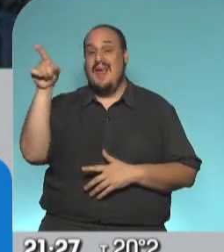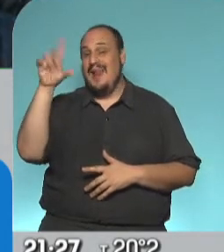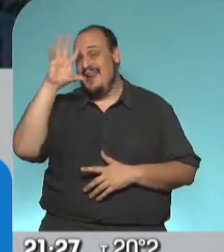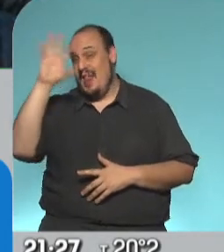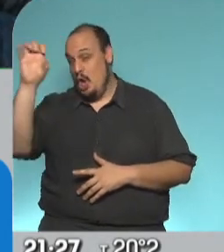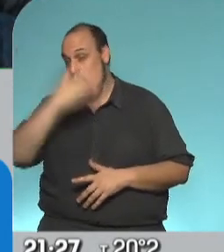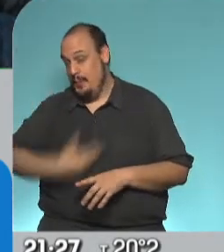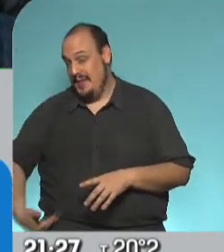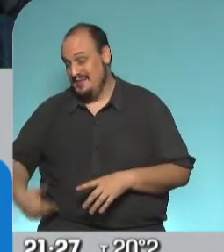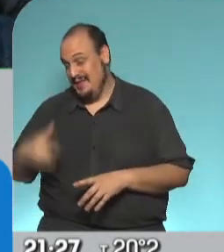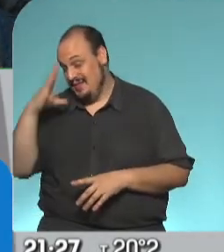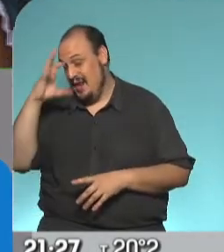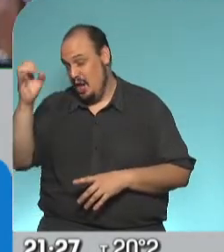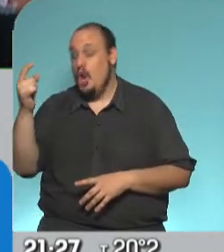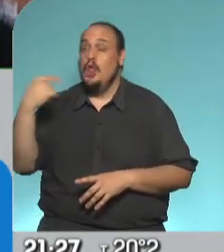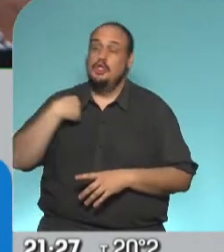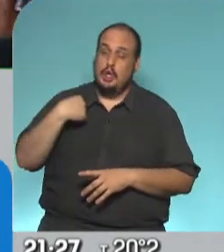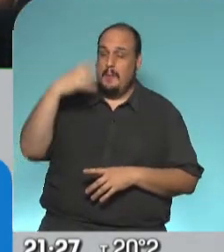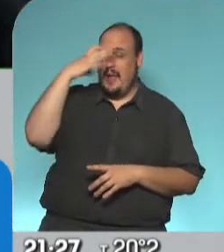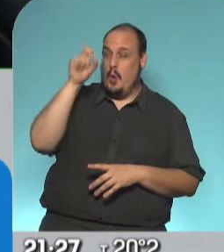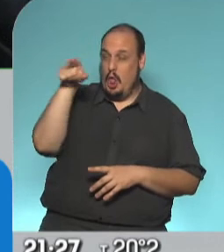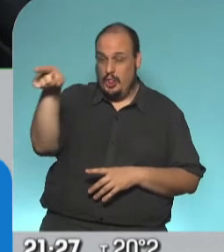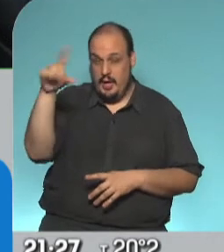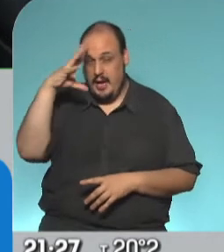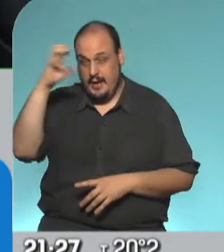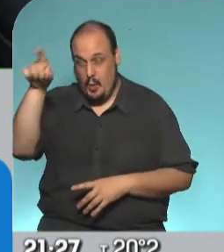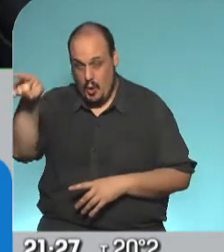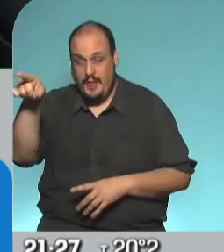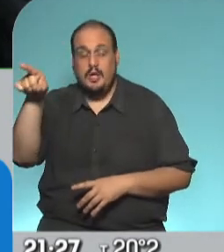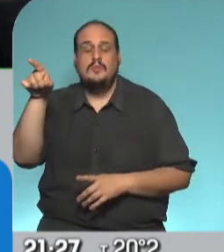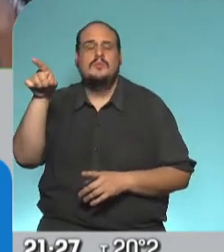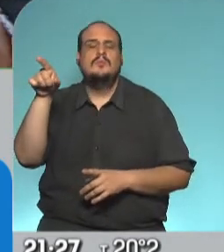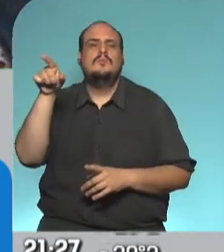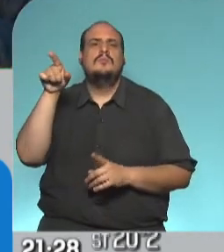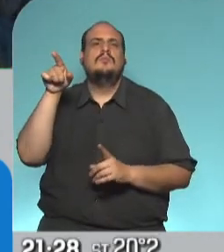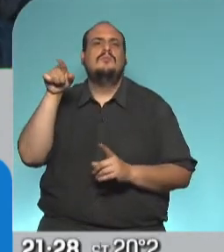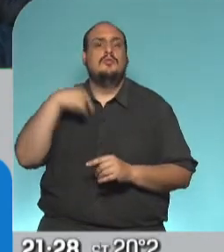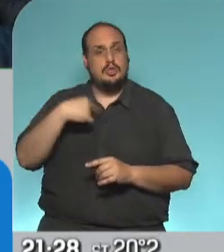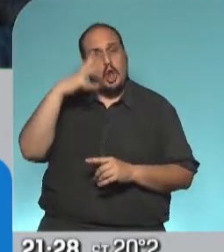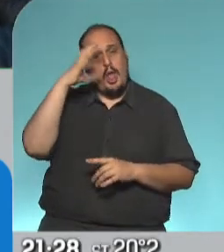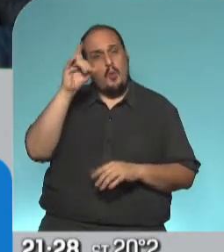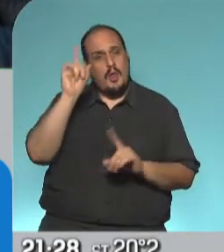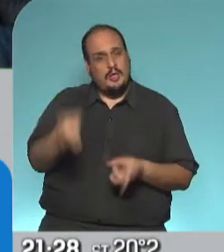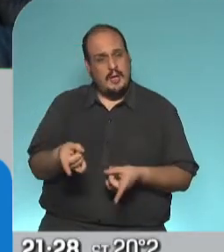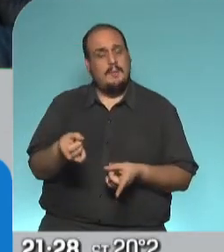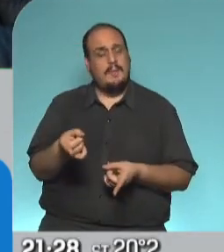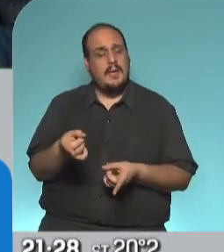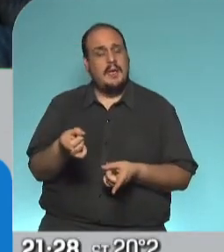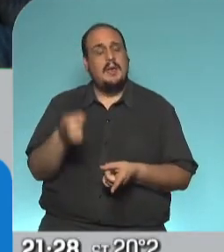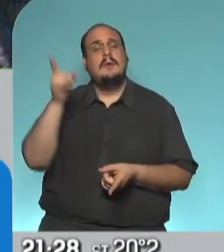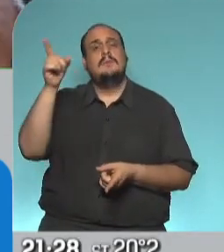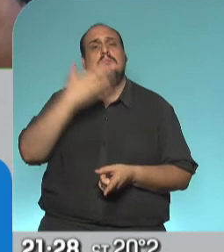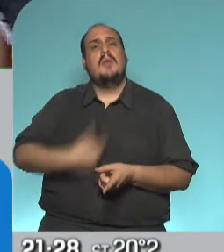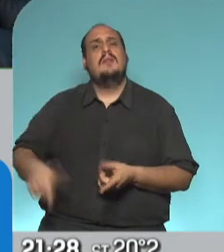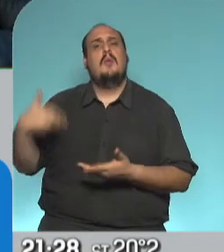¿no? El presidente hoy recordó cuando nosotros hablamos de procrear. Y yo recuerdo cuando el presidente me